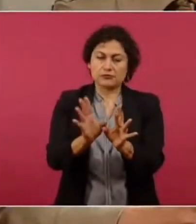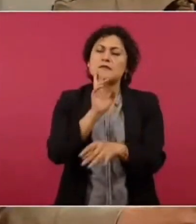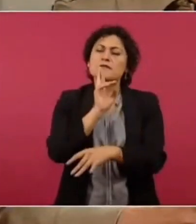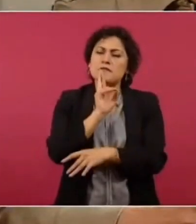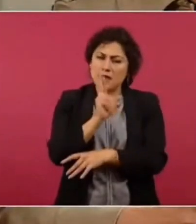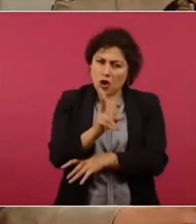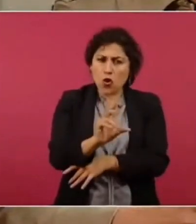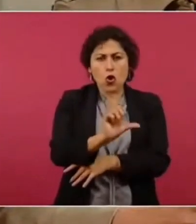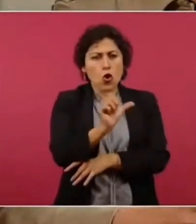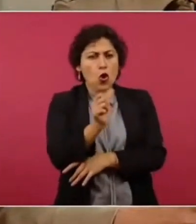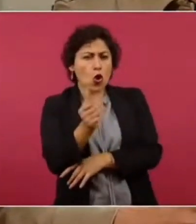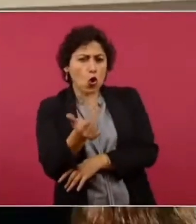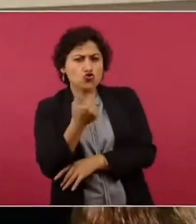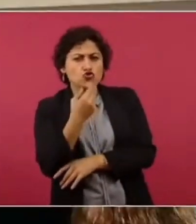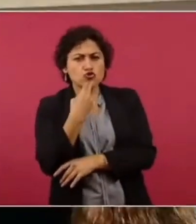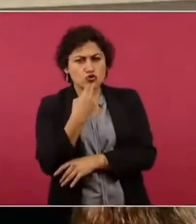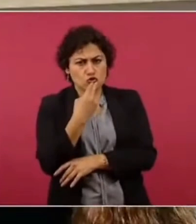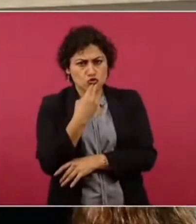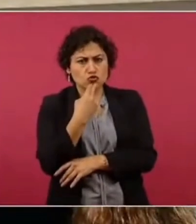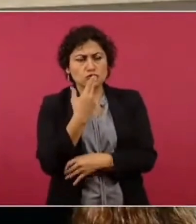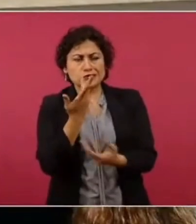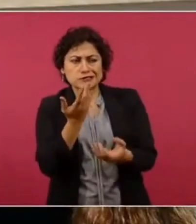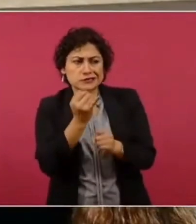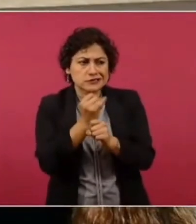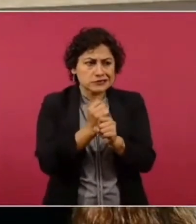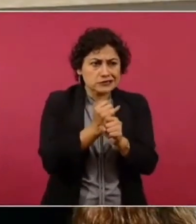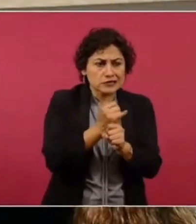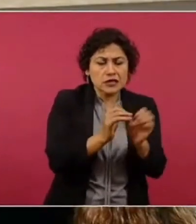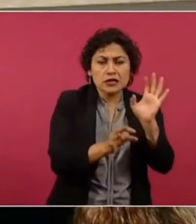analgésicos que